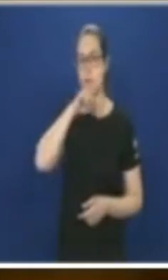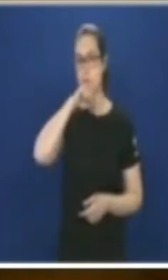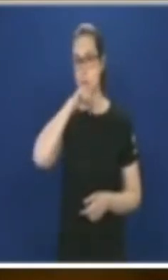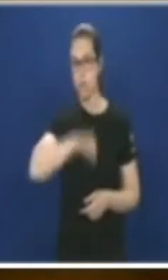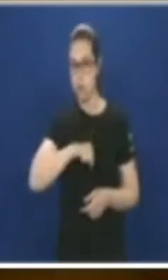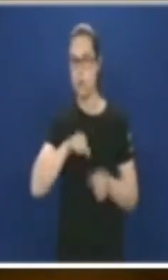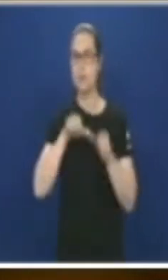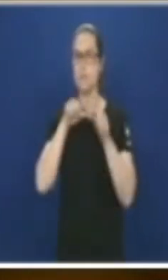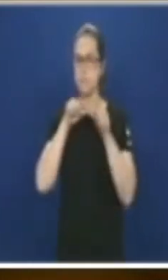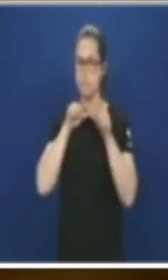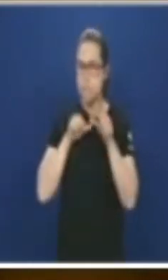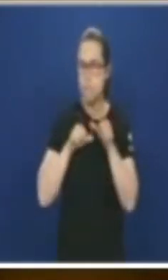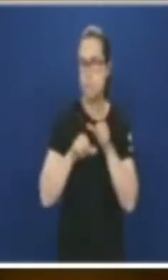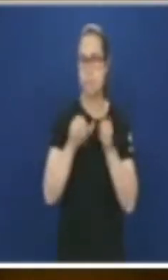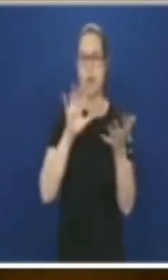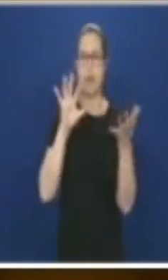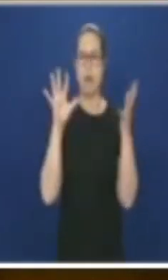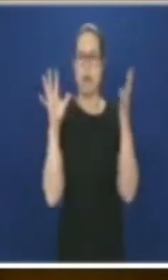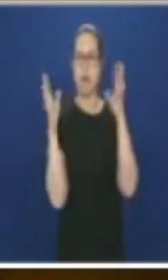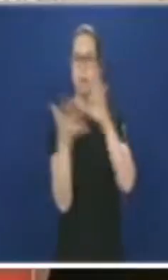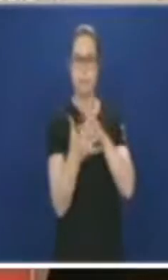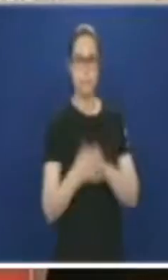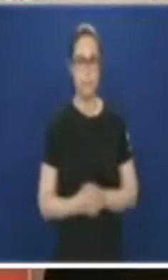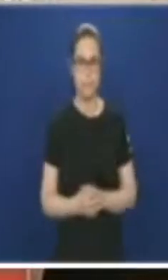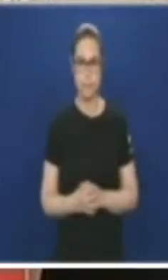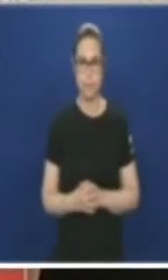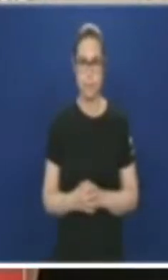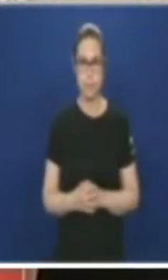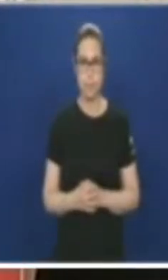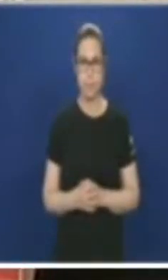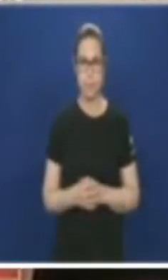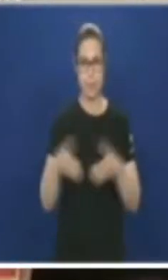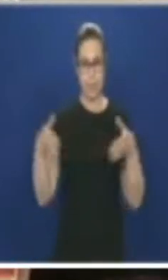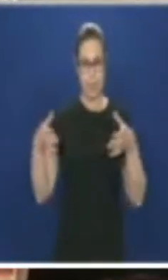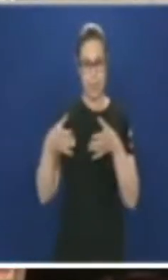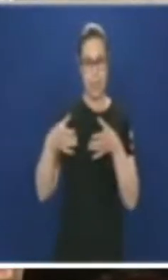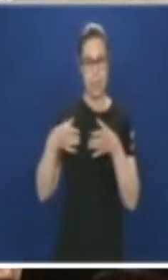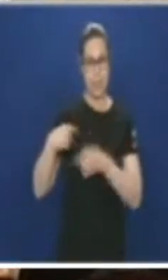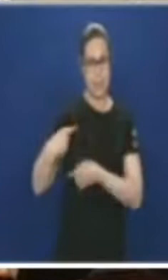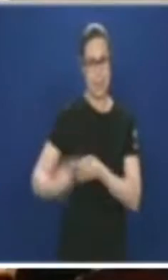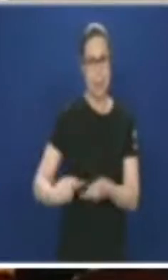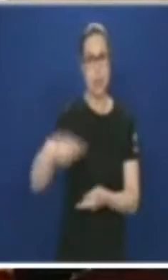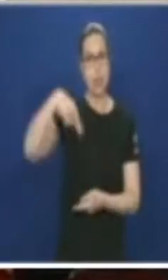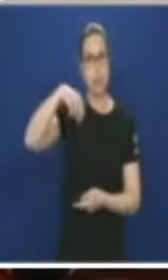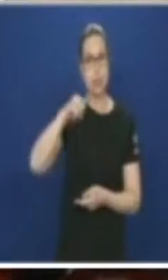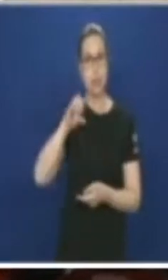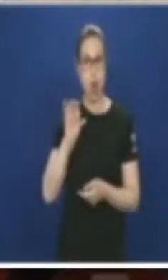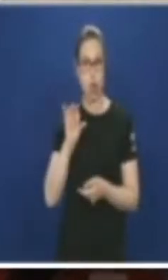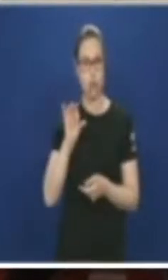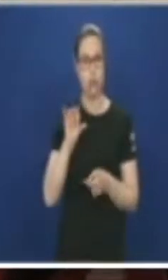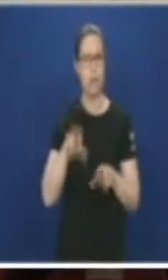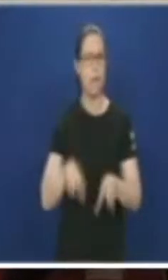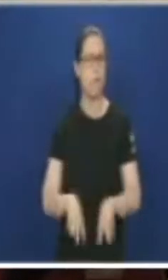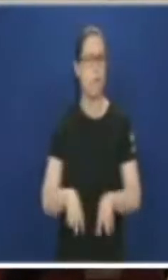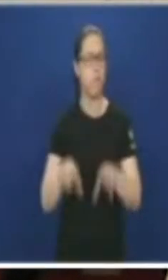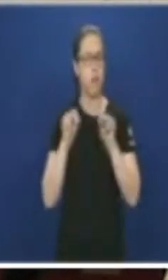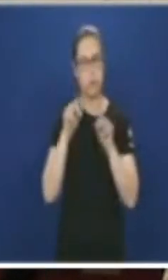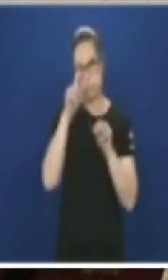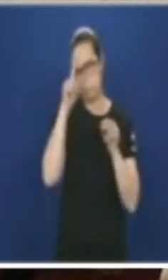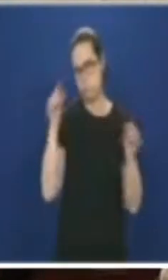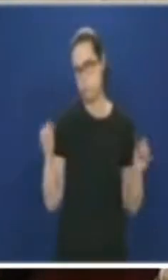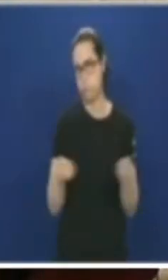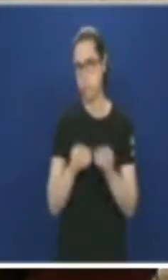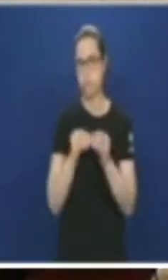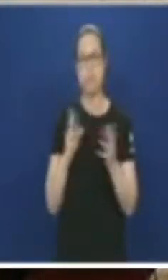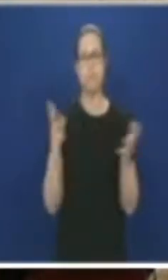comenzou unha nova andaina. A experiencia de Nós rematou abruptamente co golpe de Estado